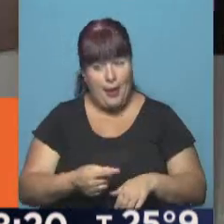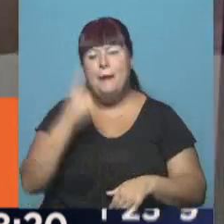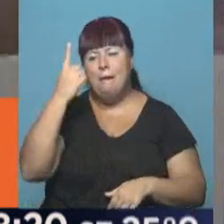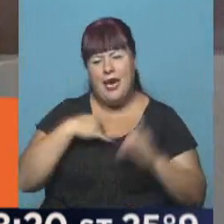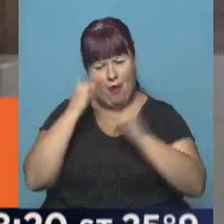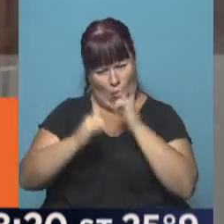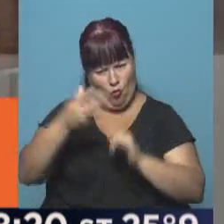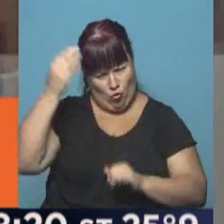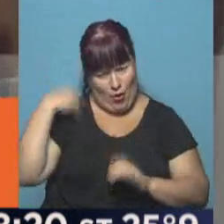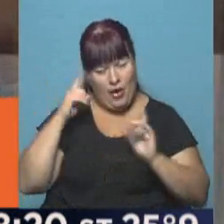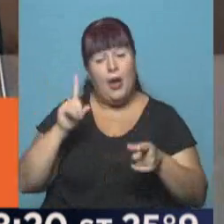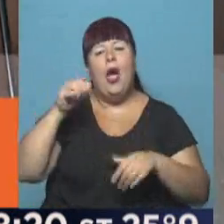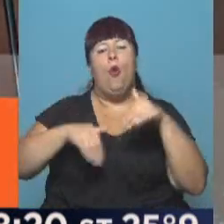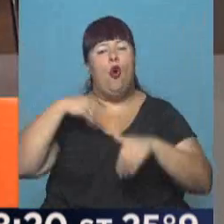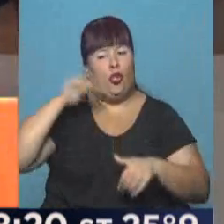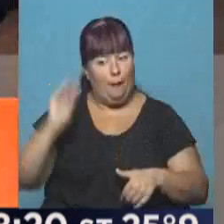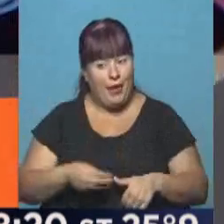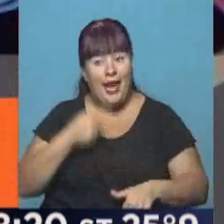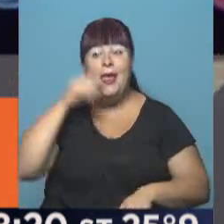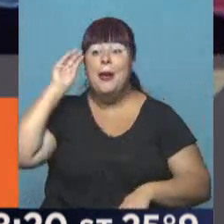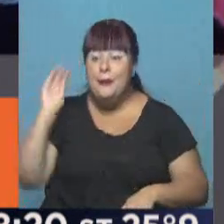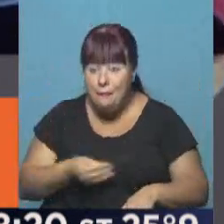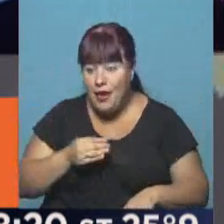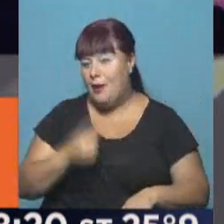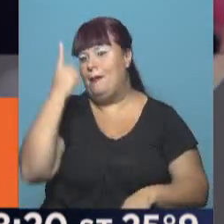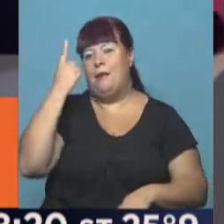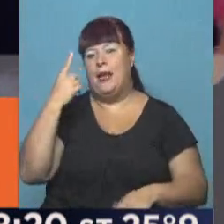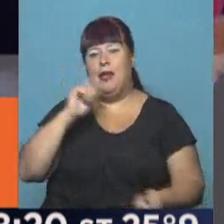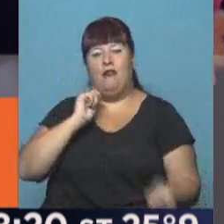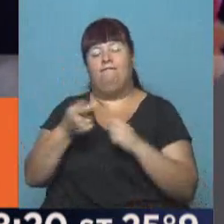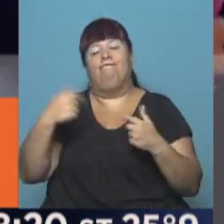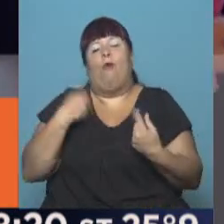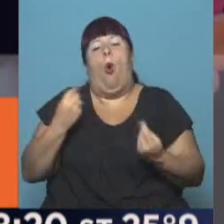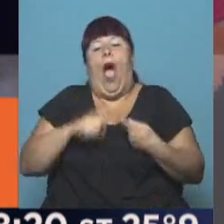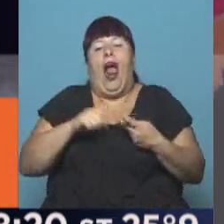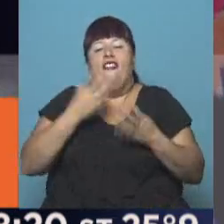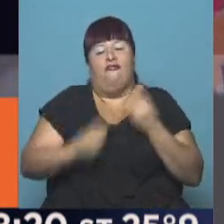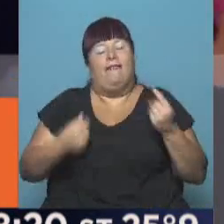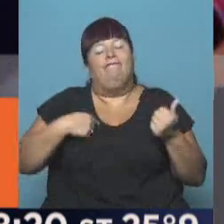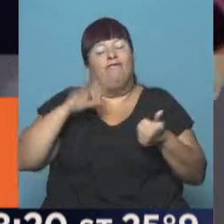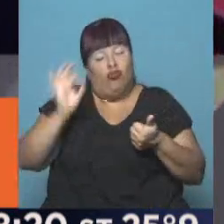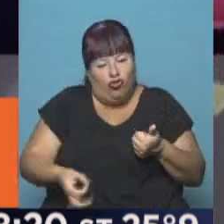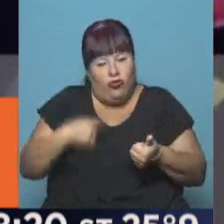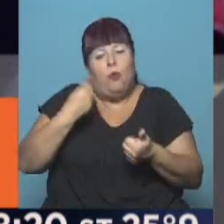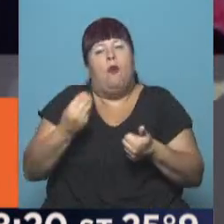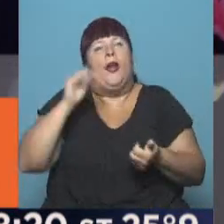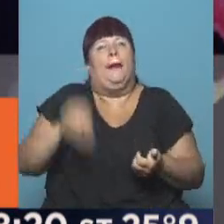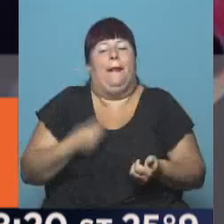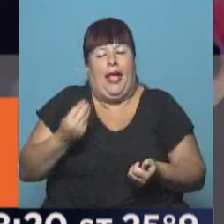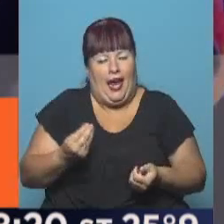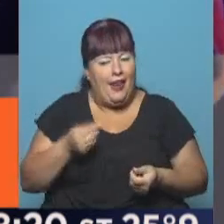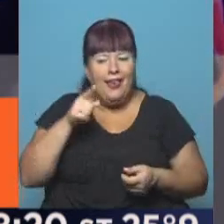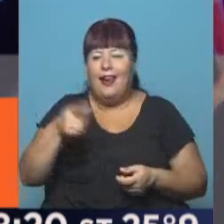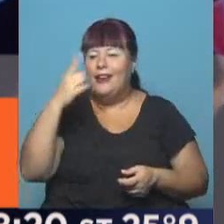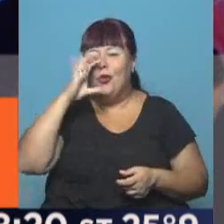explicado muchas veces, ¿no? Perdimos una elección, y cuando perdimos una elección lo primero que hay que hacer es una autocrítica. Lo primero que hay que decir, bueno, ¿por qué perdimos? Eso